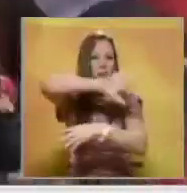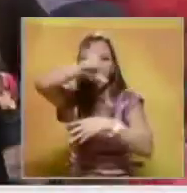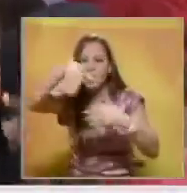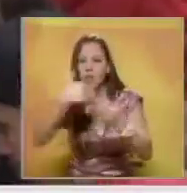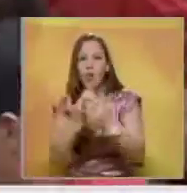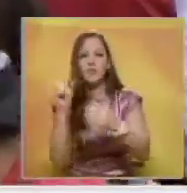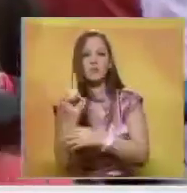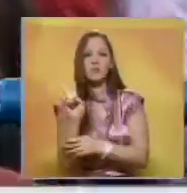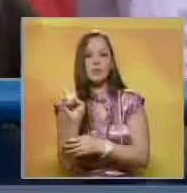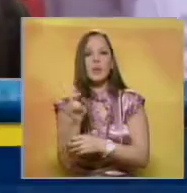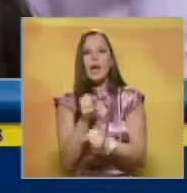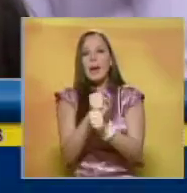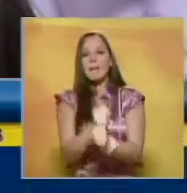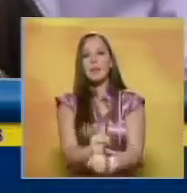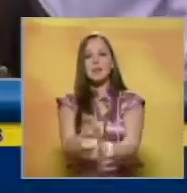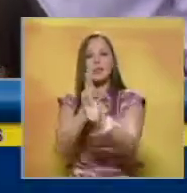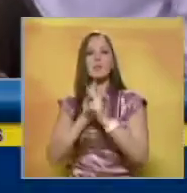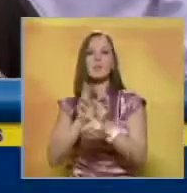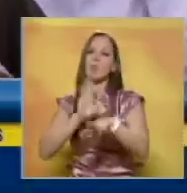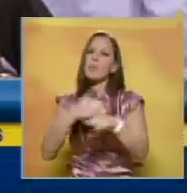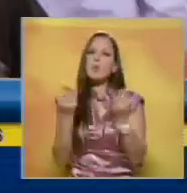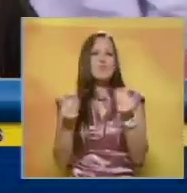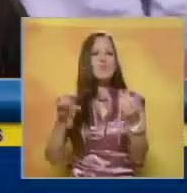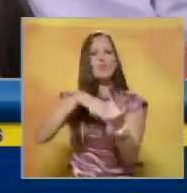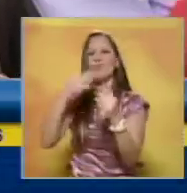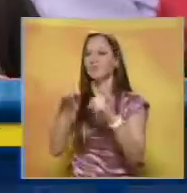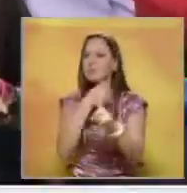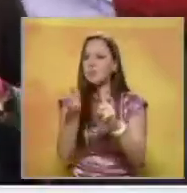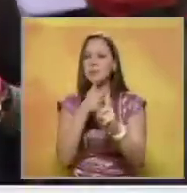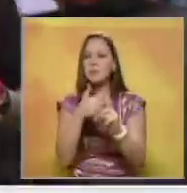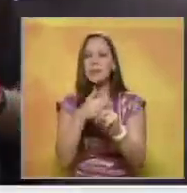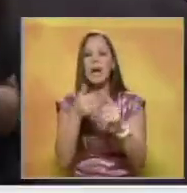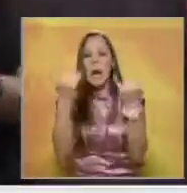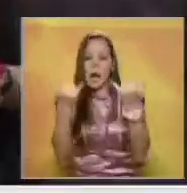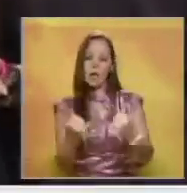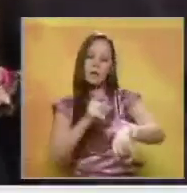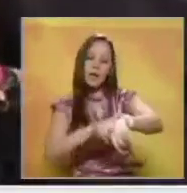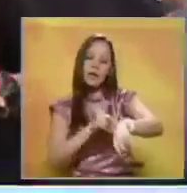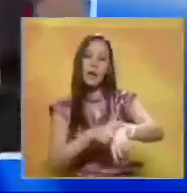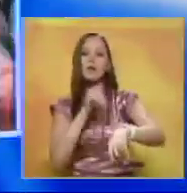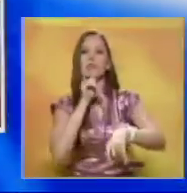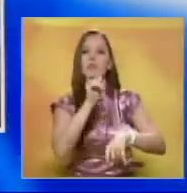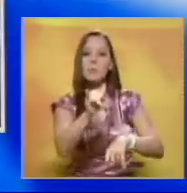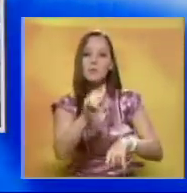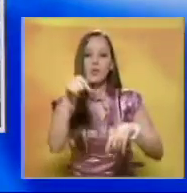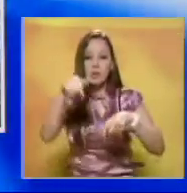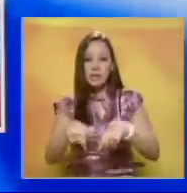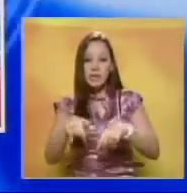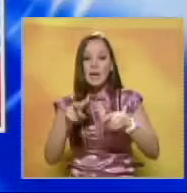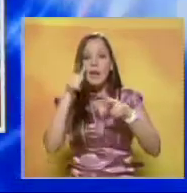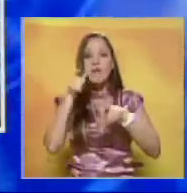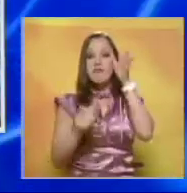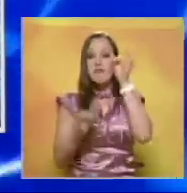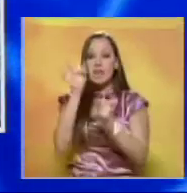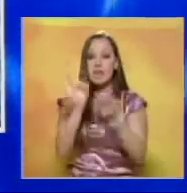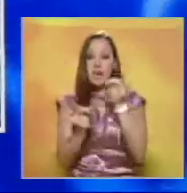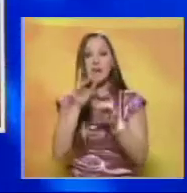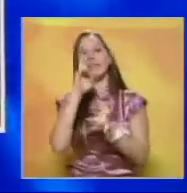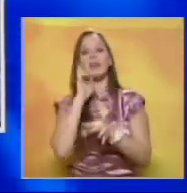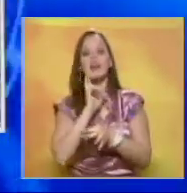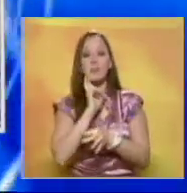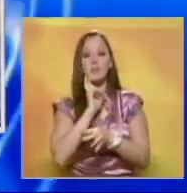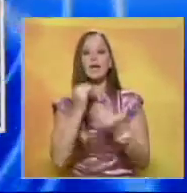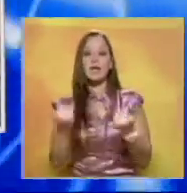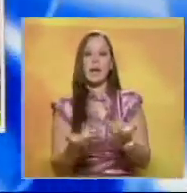obtener respuestas a estas agresiones. Es parte de la información que tenemos a esta hora desde la sede de la Fiscalía General de la República, y con